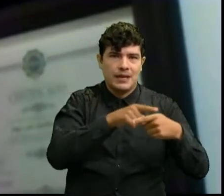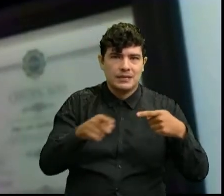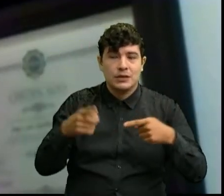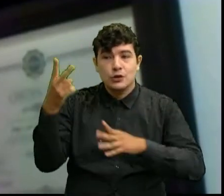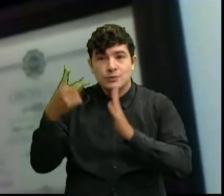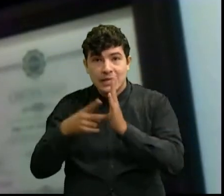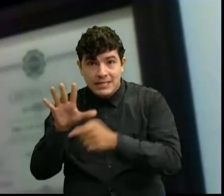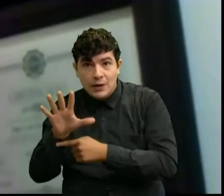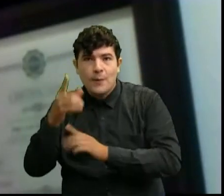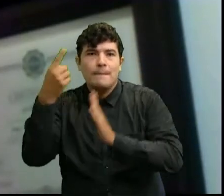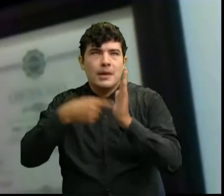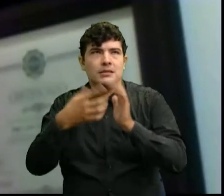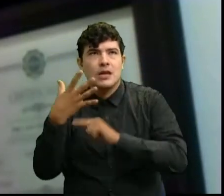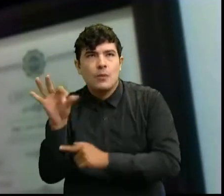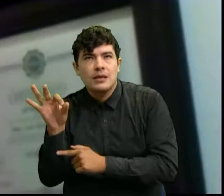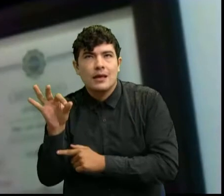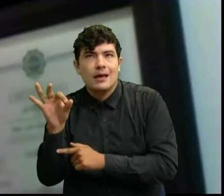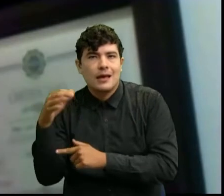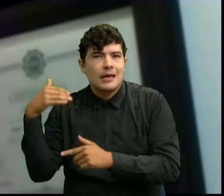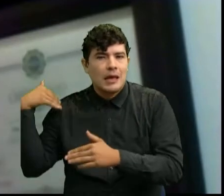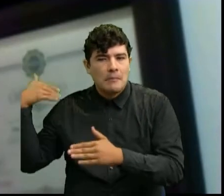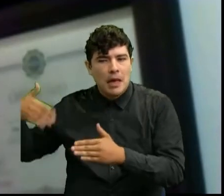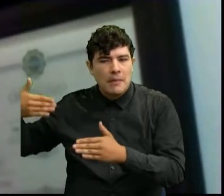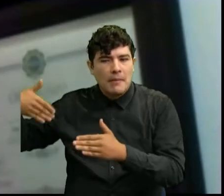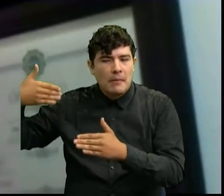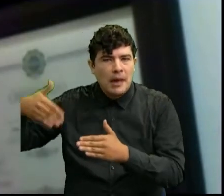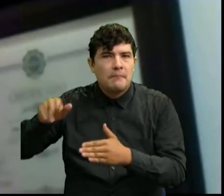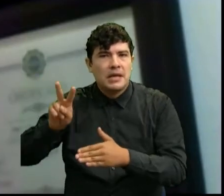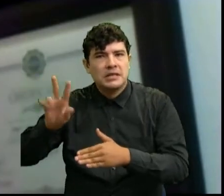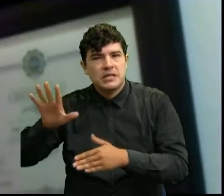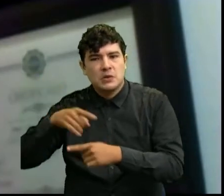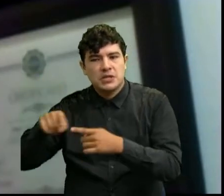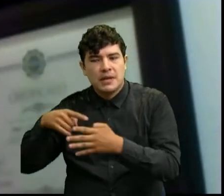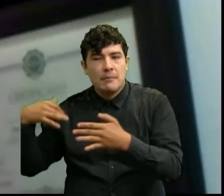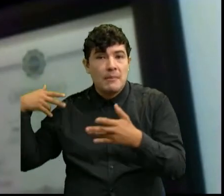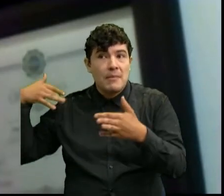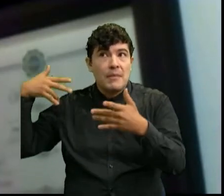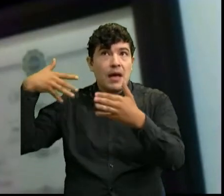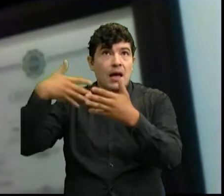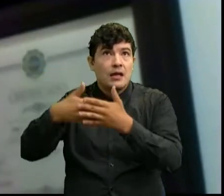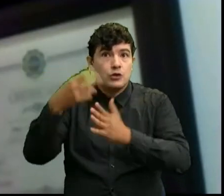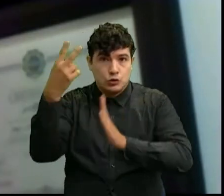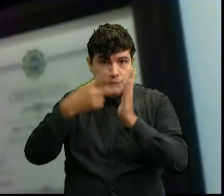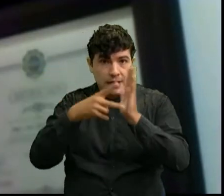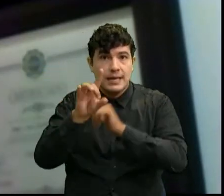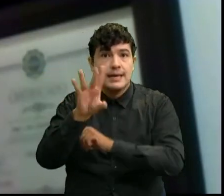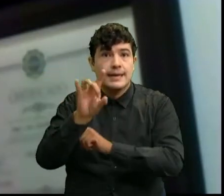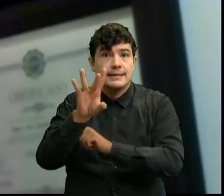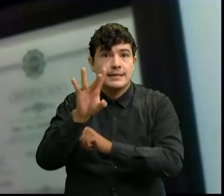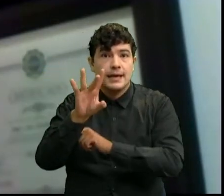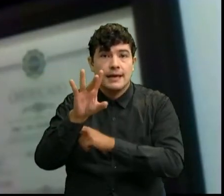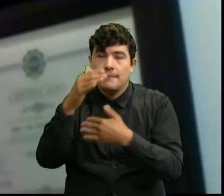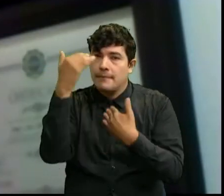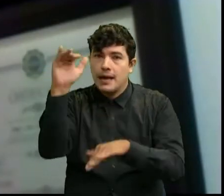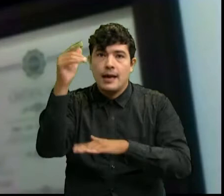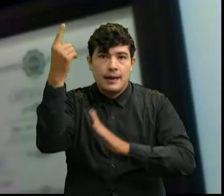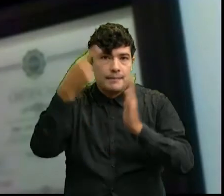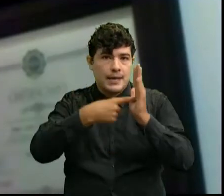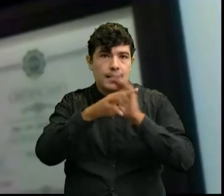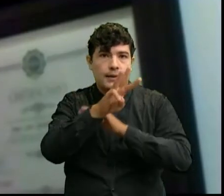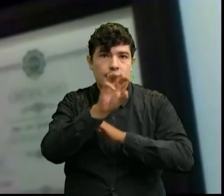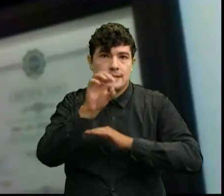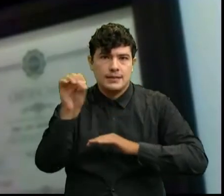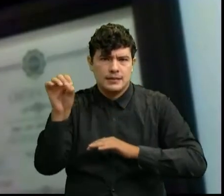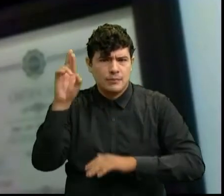2005, 1.050, y han venido subiendo de 25 en 25 hasta el 2015, llegar a 1.300. Esto